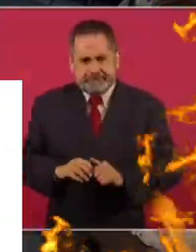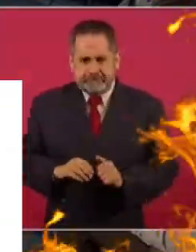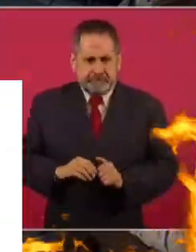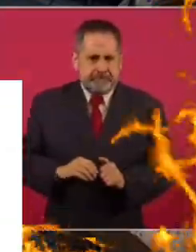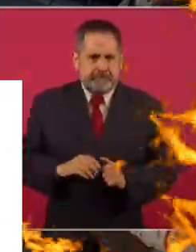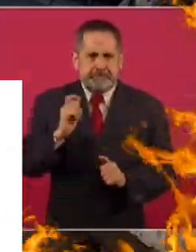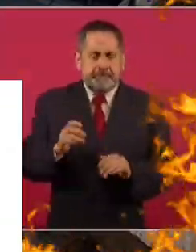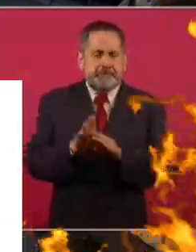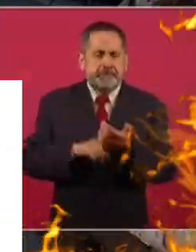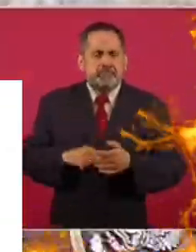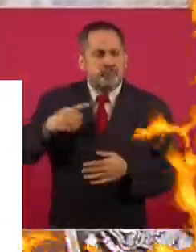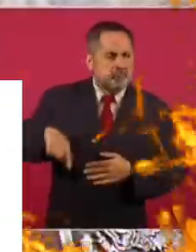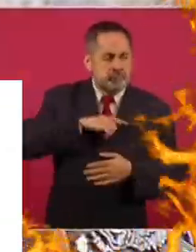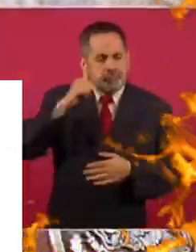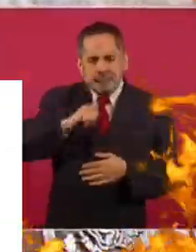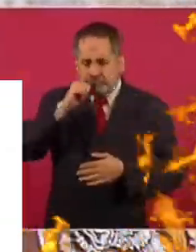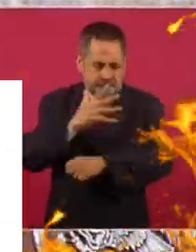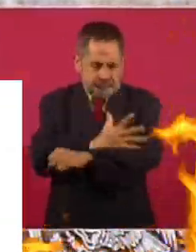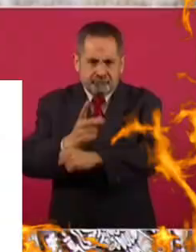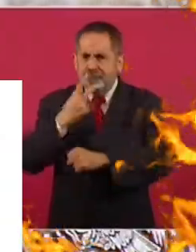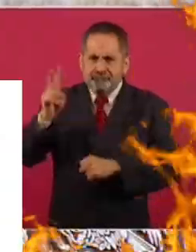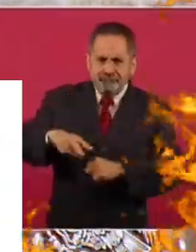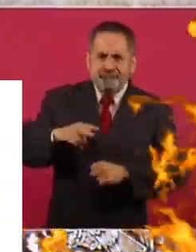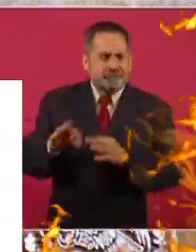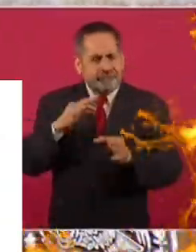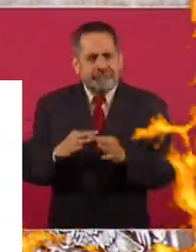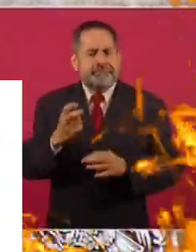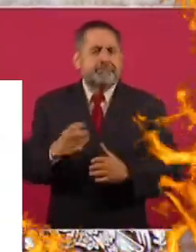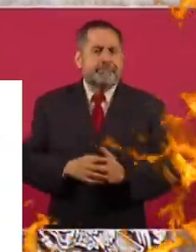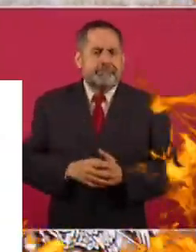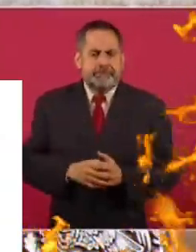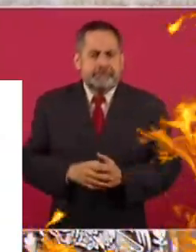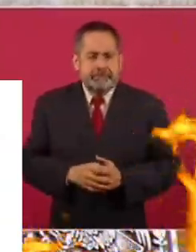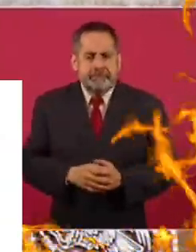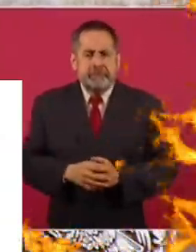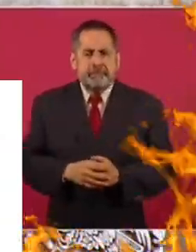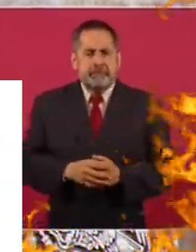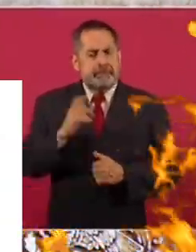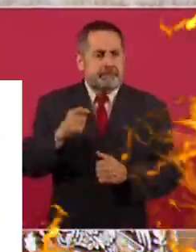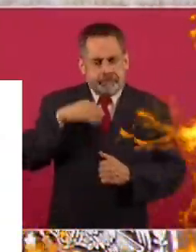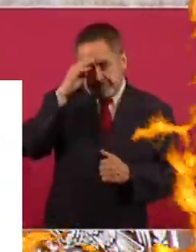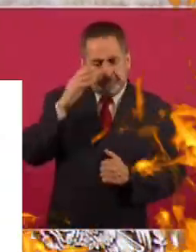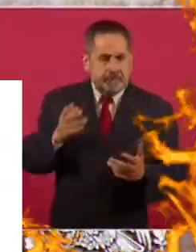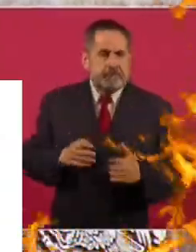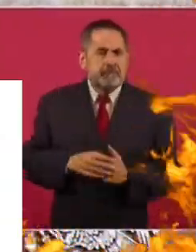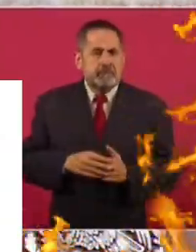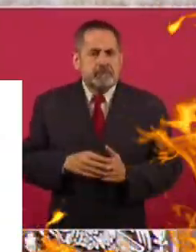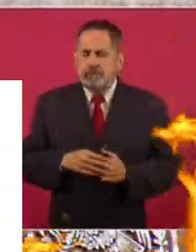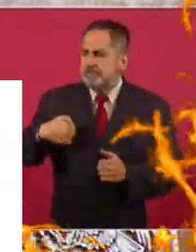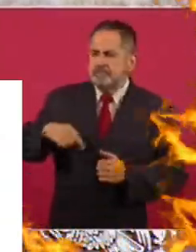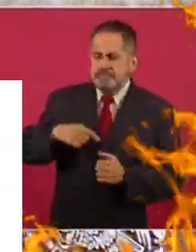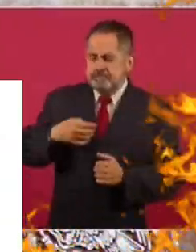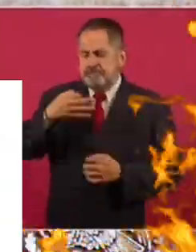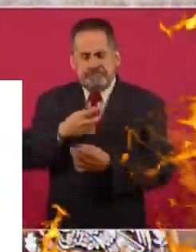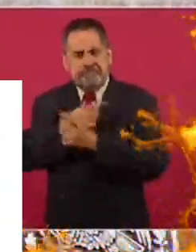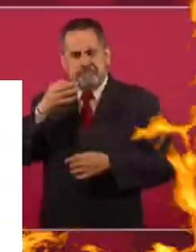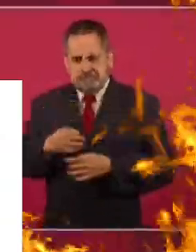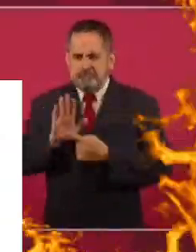para actuar siempre con la verdad. Porque eso otorga autoridad moral.